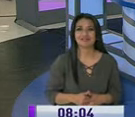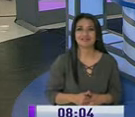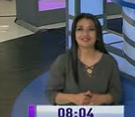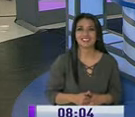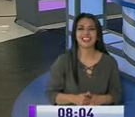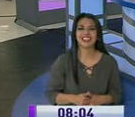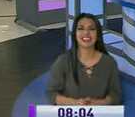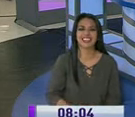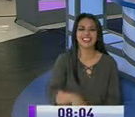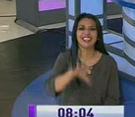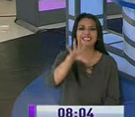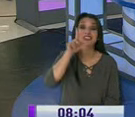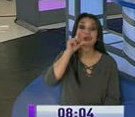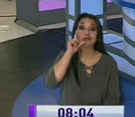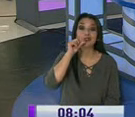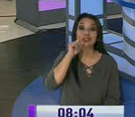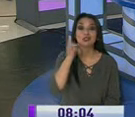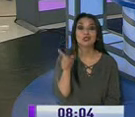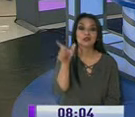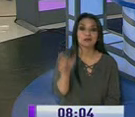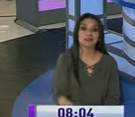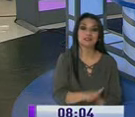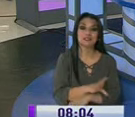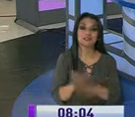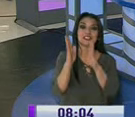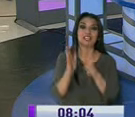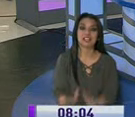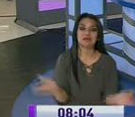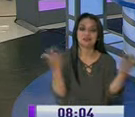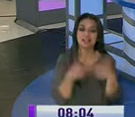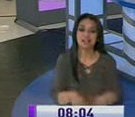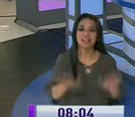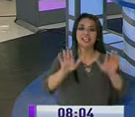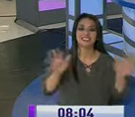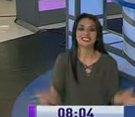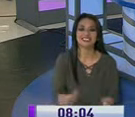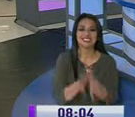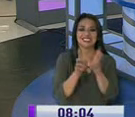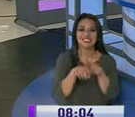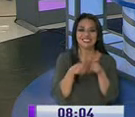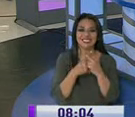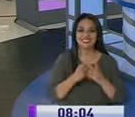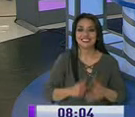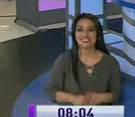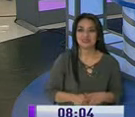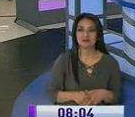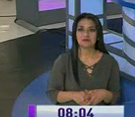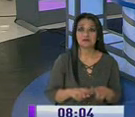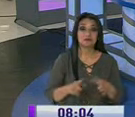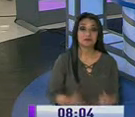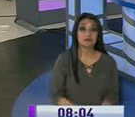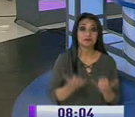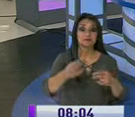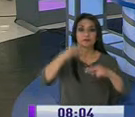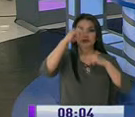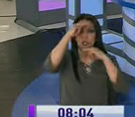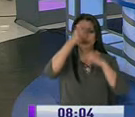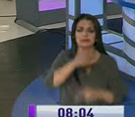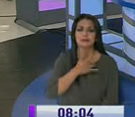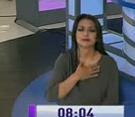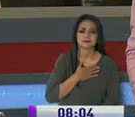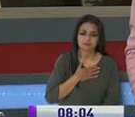granjera, así era. Ahí está. Ele, con ese buen ánimo comenzamos. Así es, pero bueno, ahora tenemos noticias